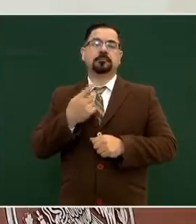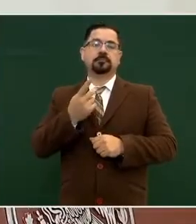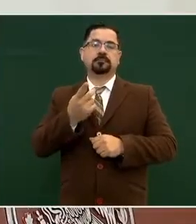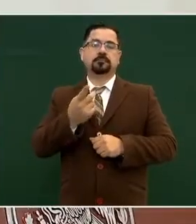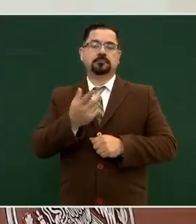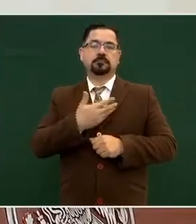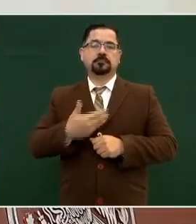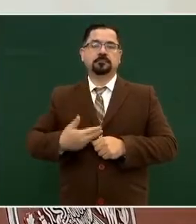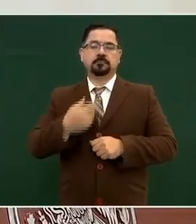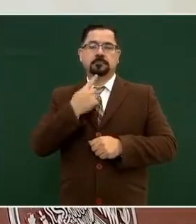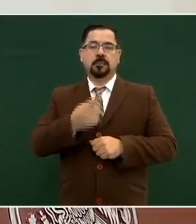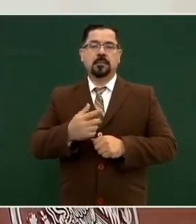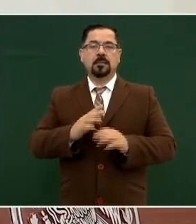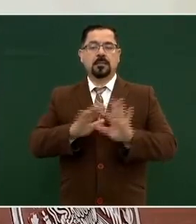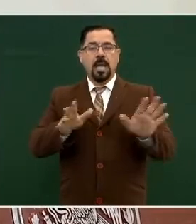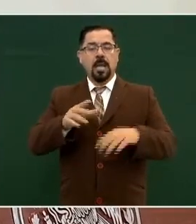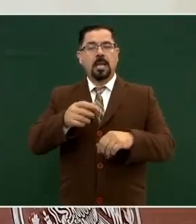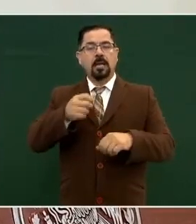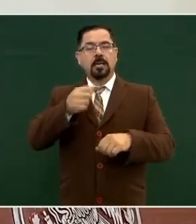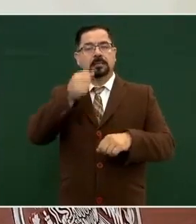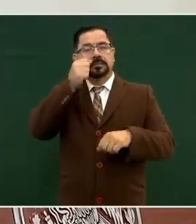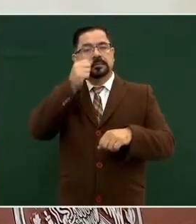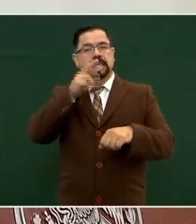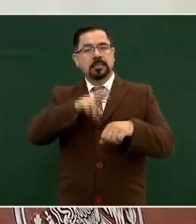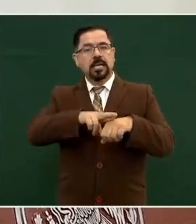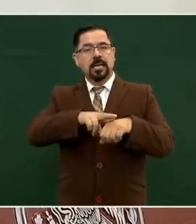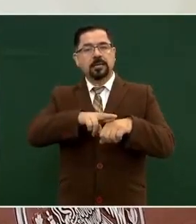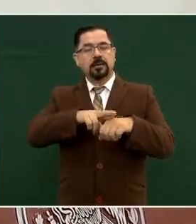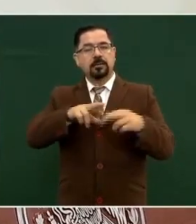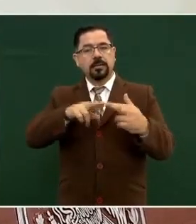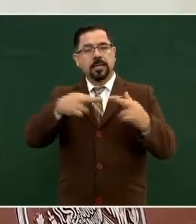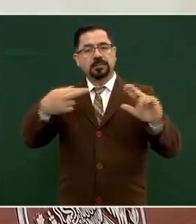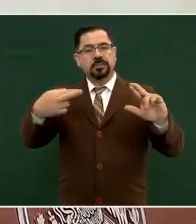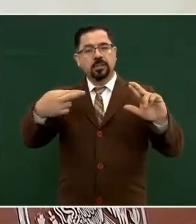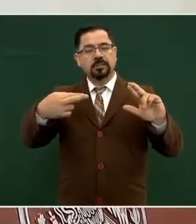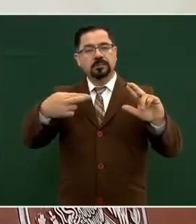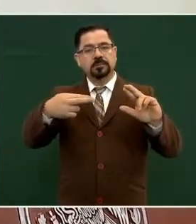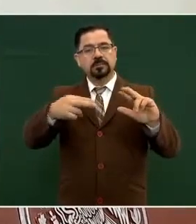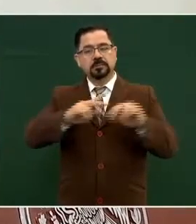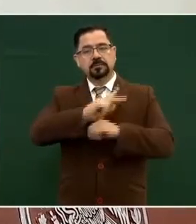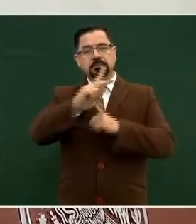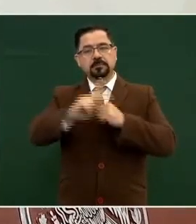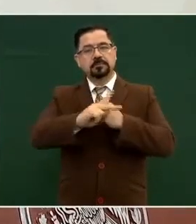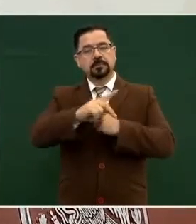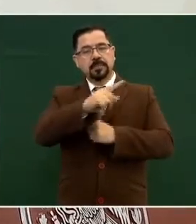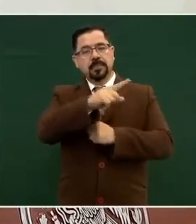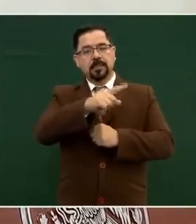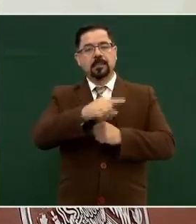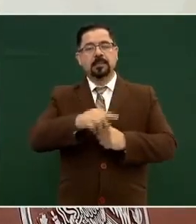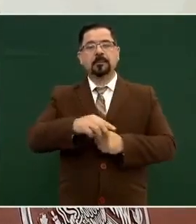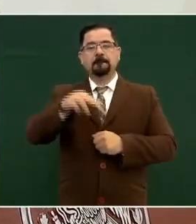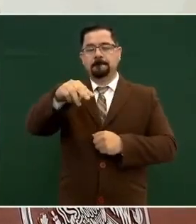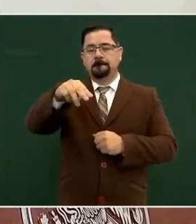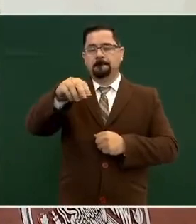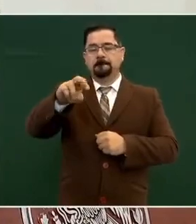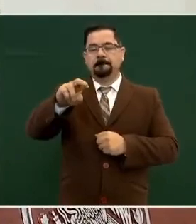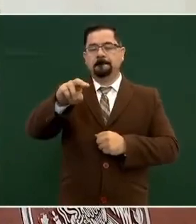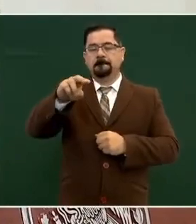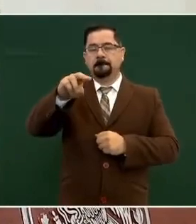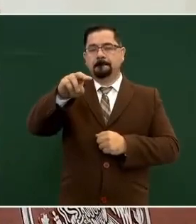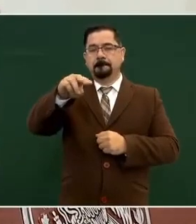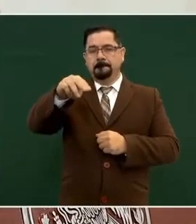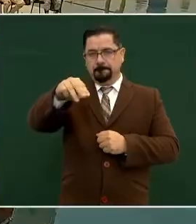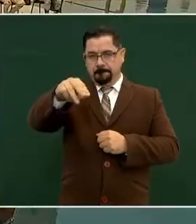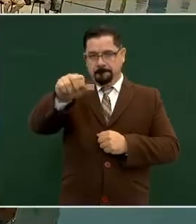Relaciones Exteriores, a Marcelo Ebrard, que es el que atiende estos